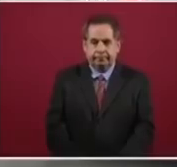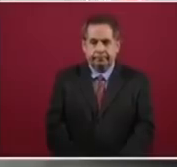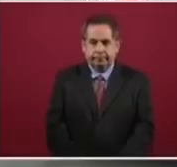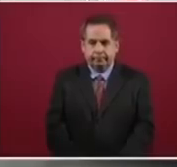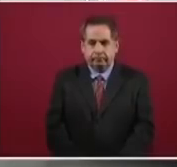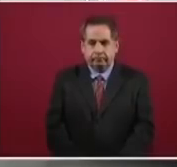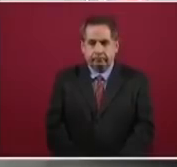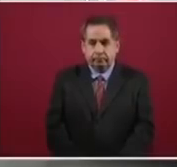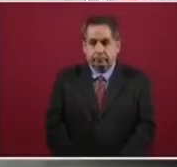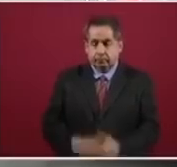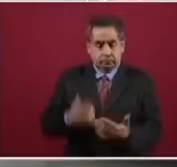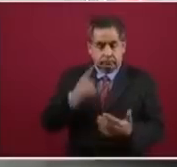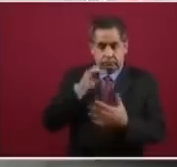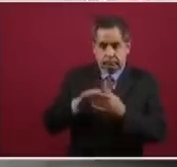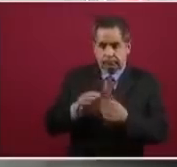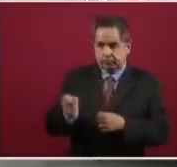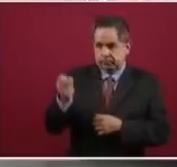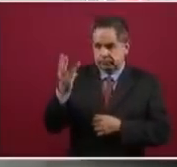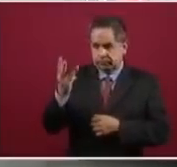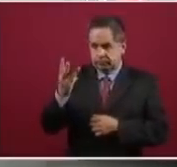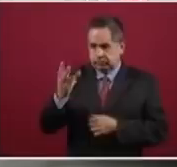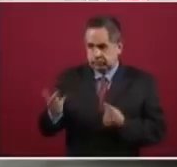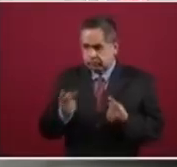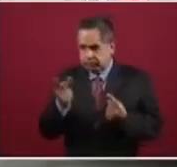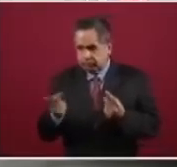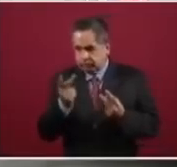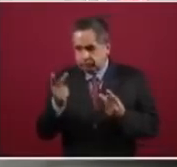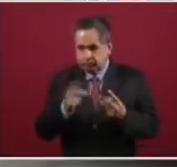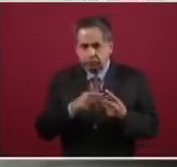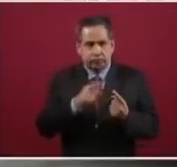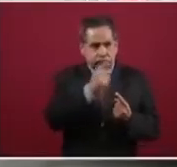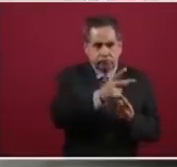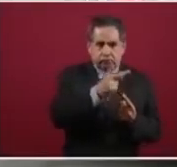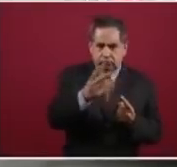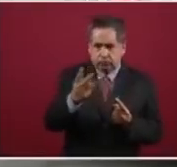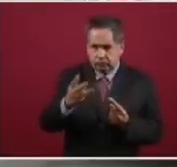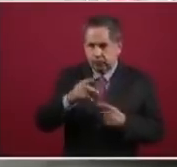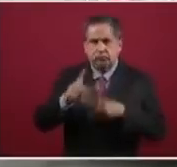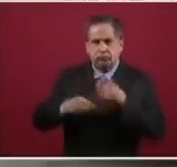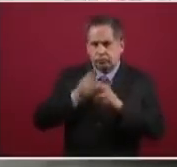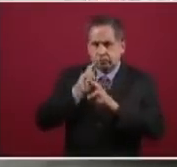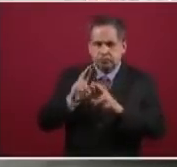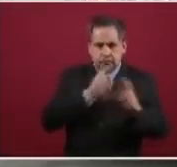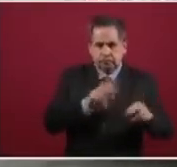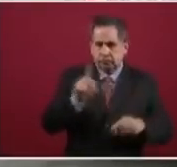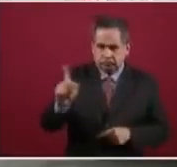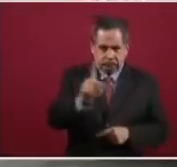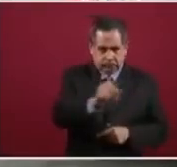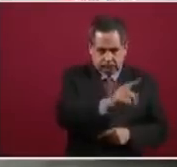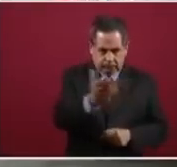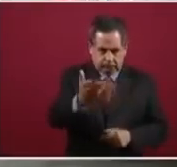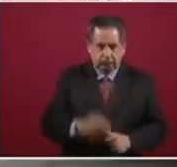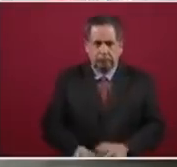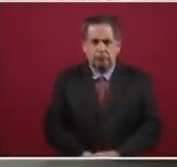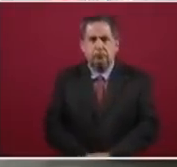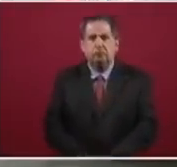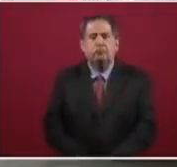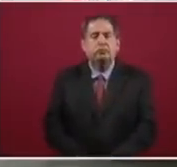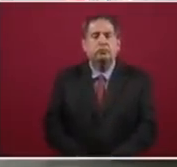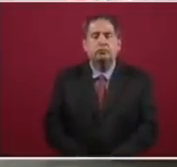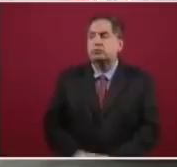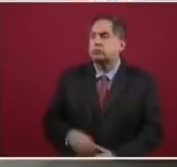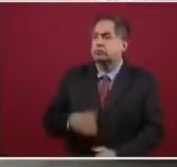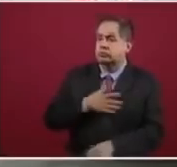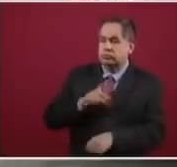así que si les parece bien tomamos tres preguntas y después las respondemos empezamos aquí allí y allá buenos días